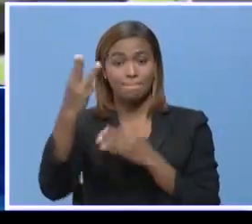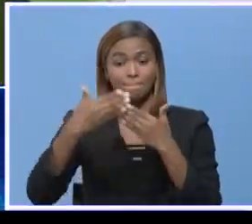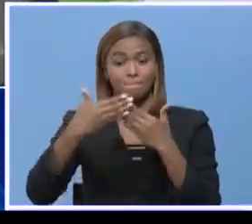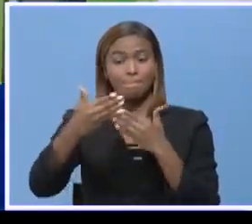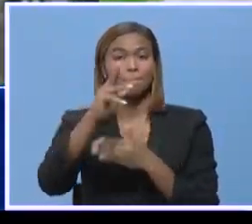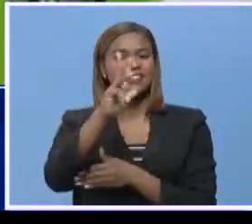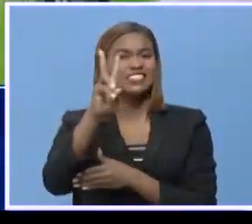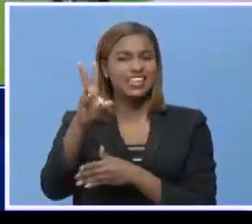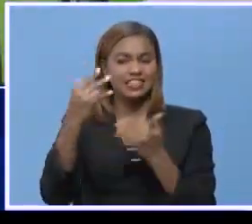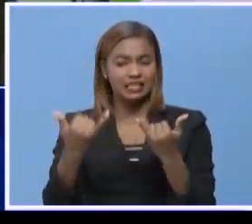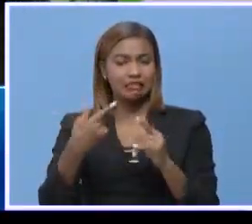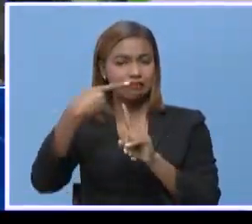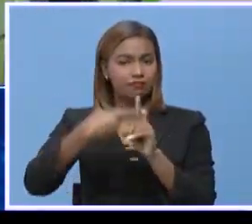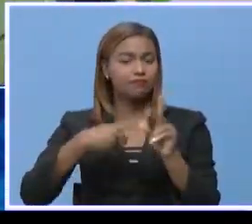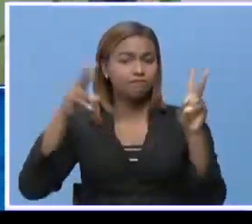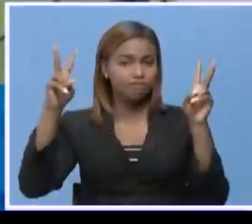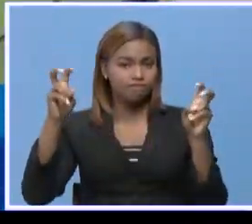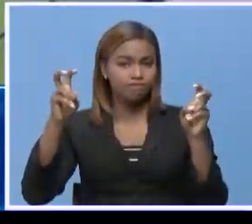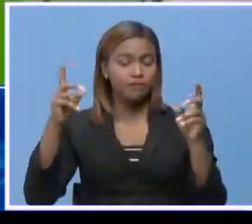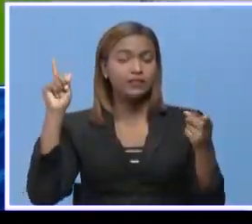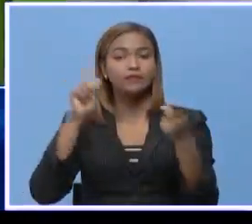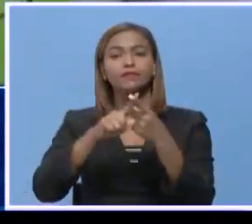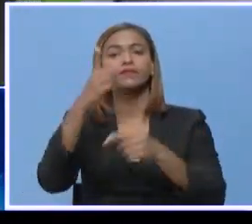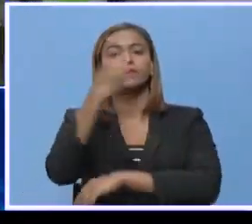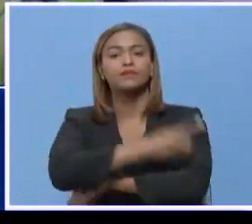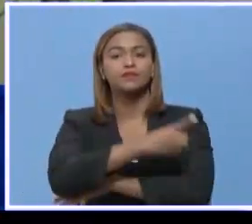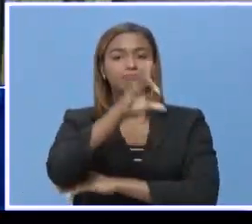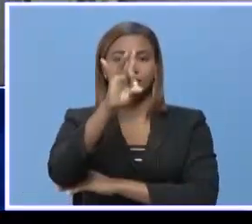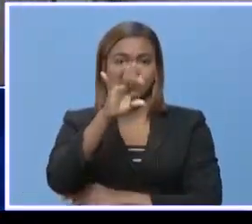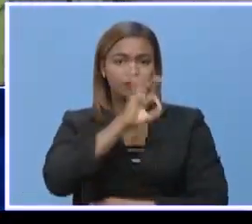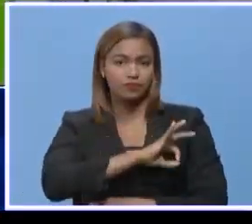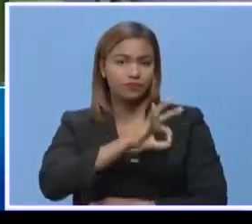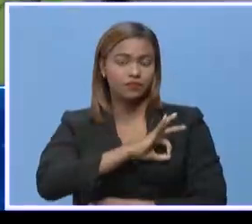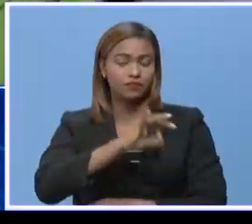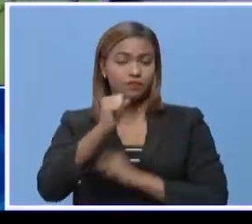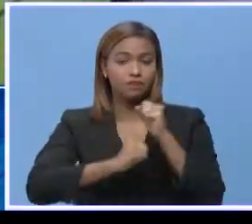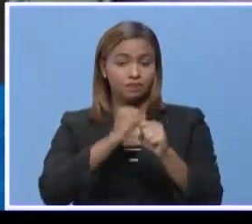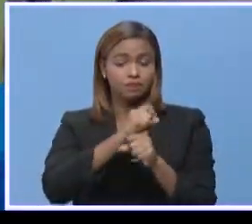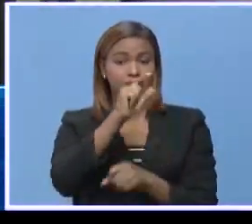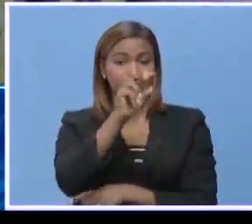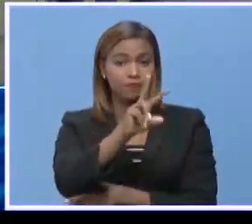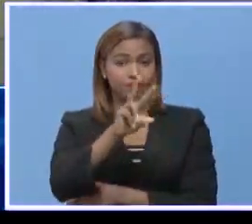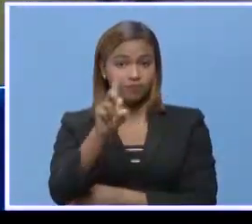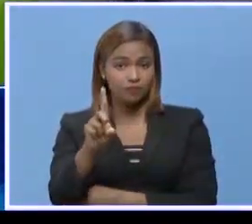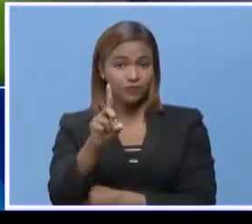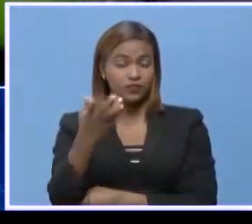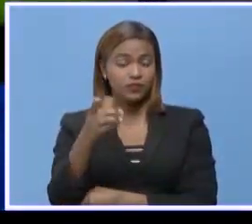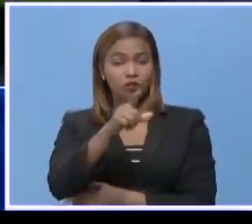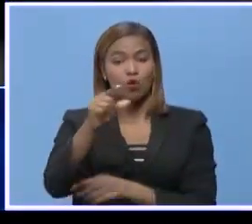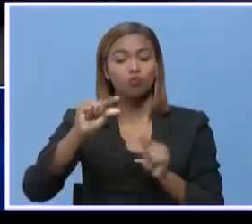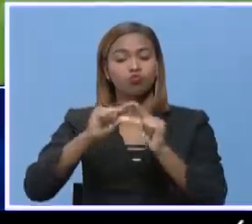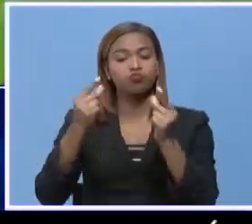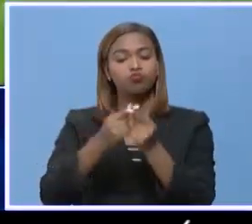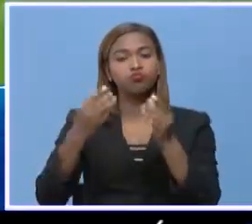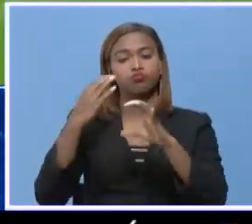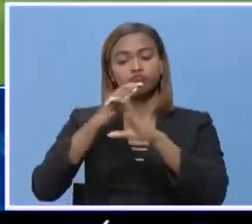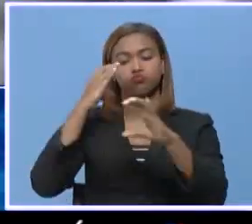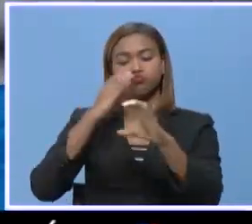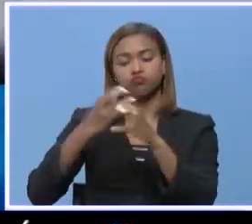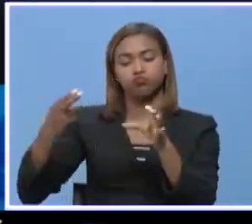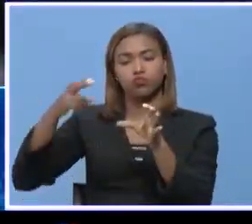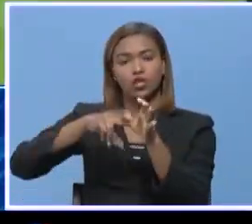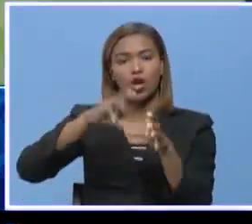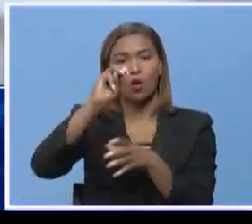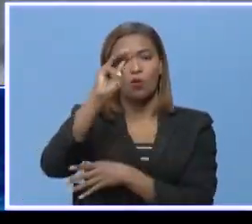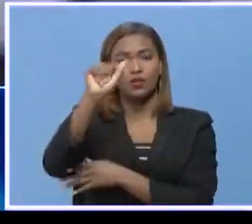del presente mes de enero hasta el día 8 de febrero del 2021, las unidades de autobuses de la